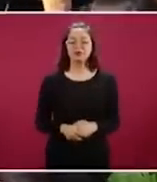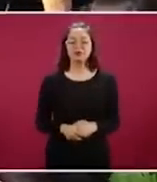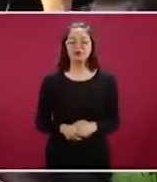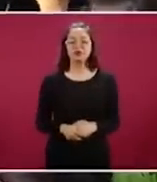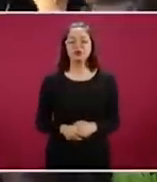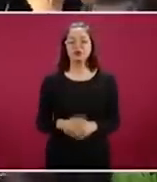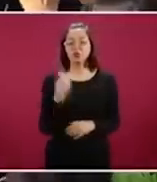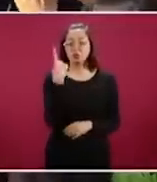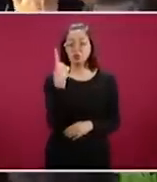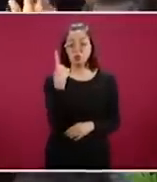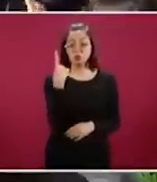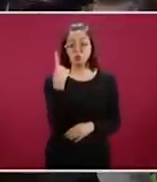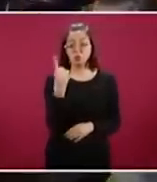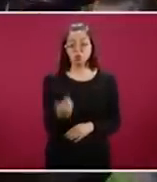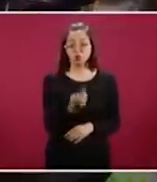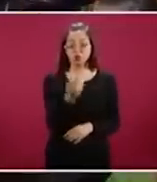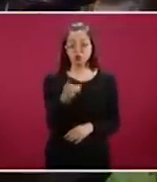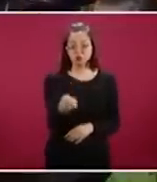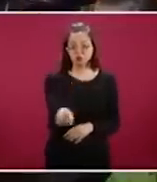A ver,